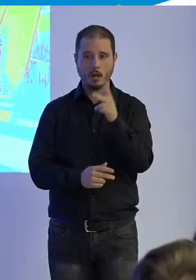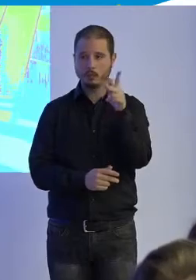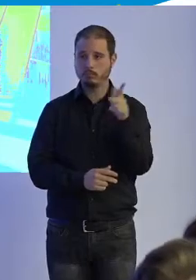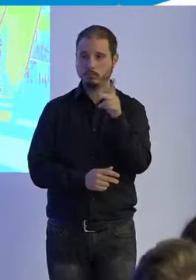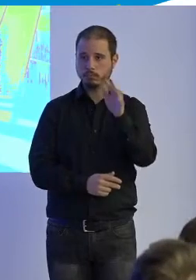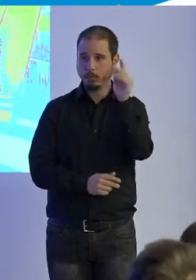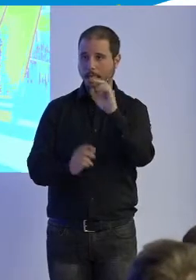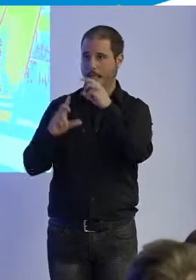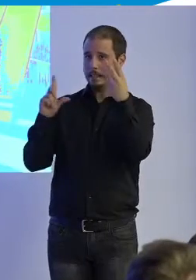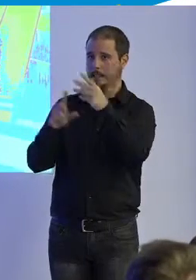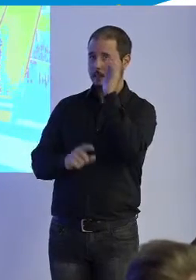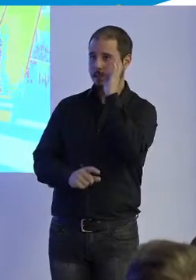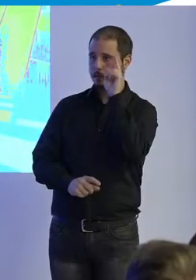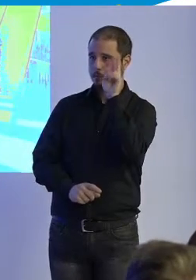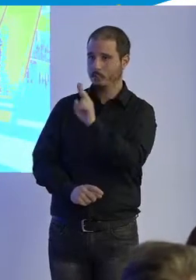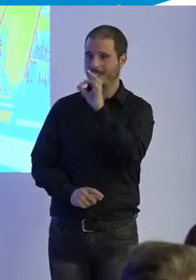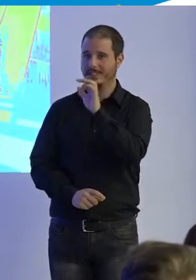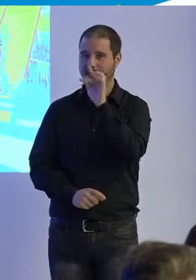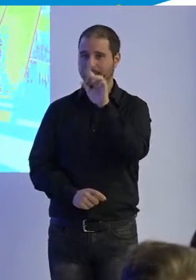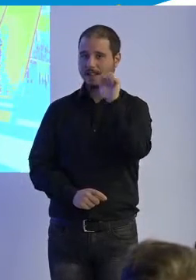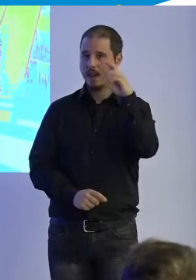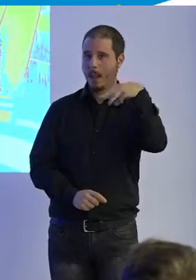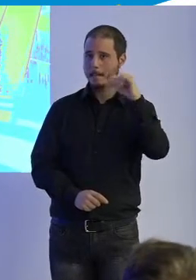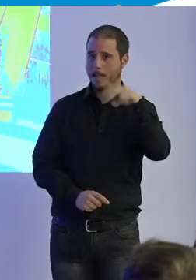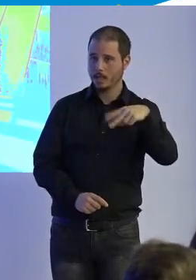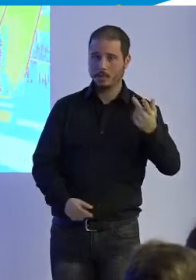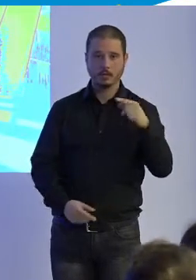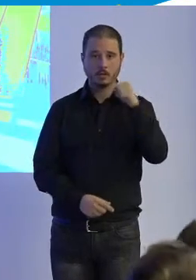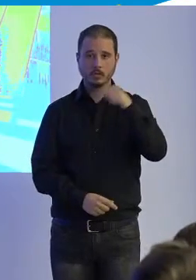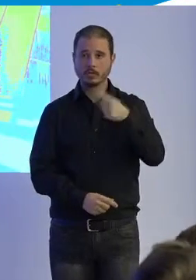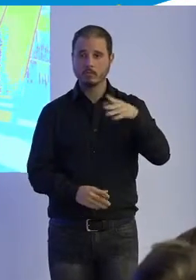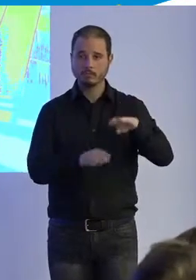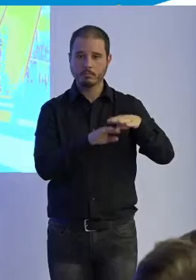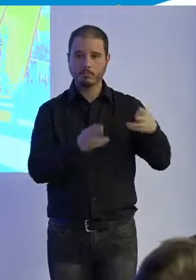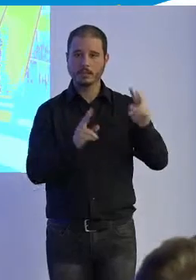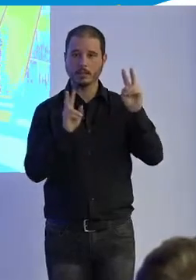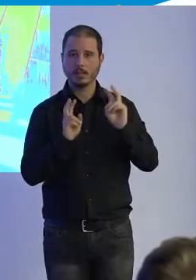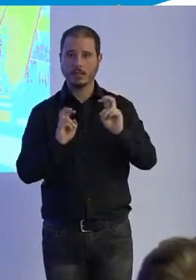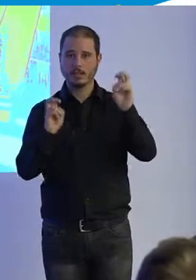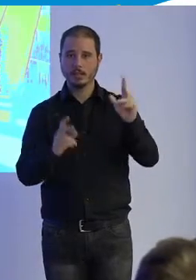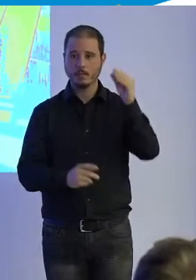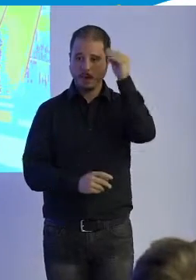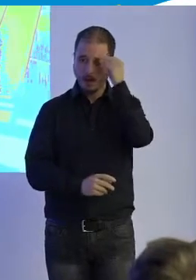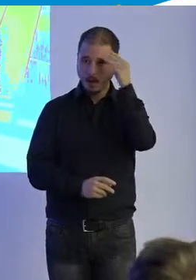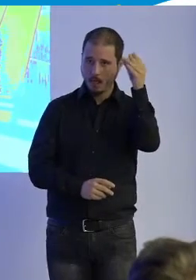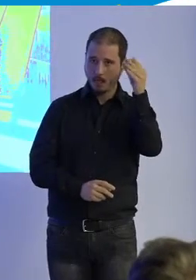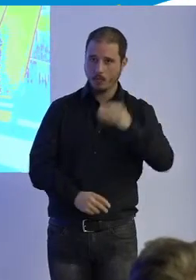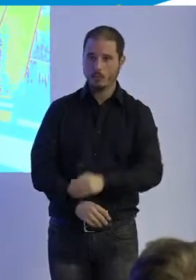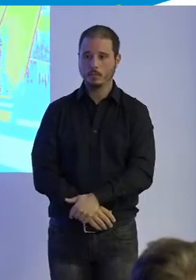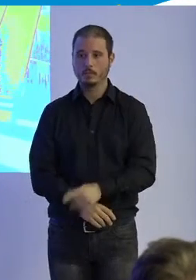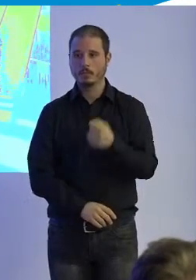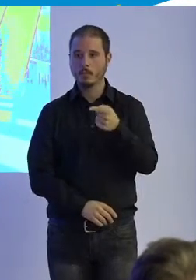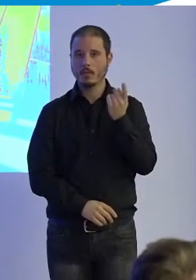Vamos a empezar con la mesa de realidad virtual y, en primer lugar, disculpar la ausencia de Antonio